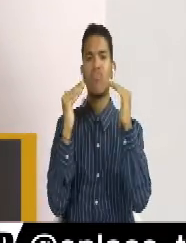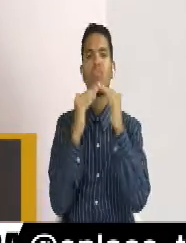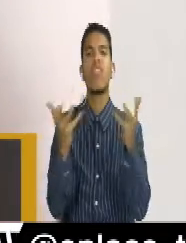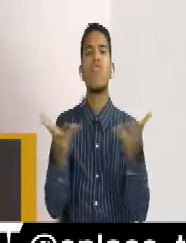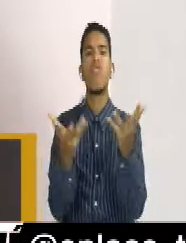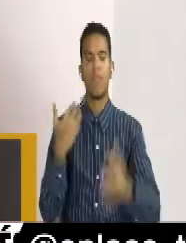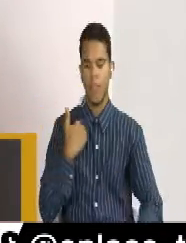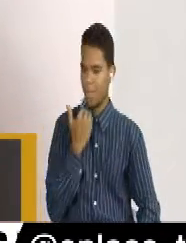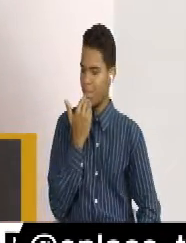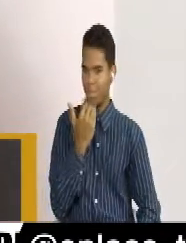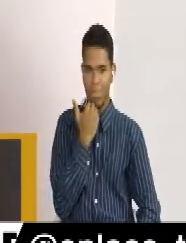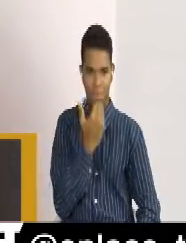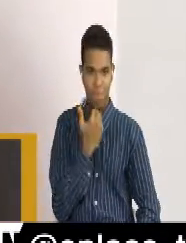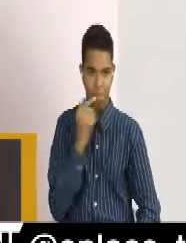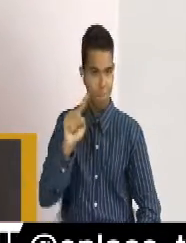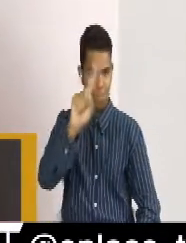quiero